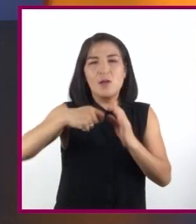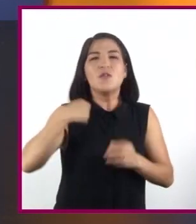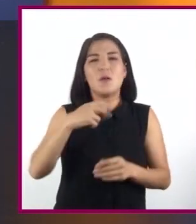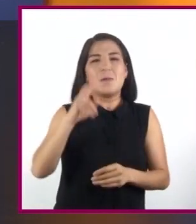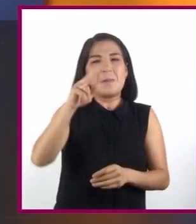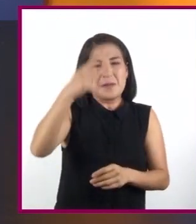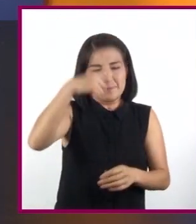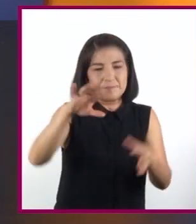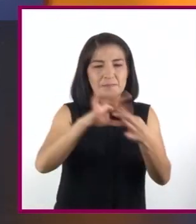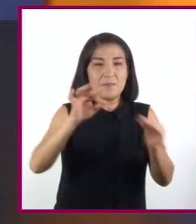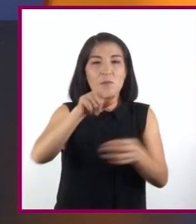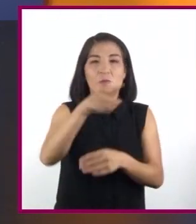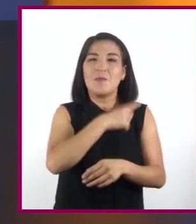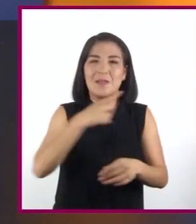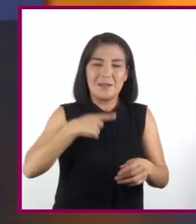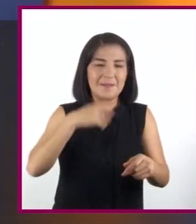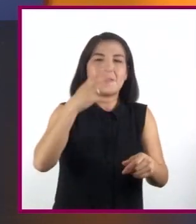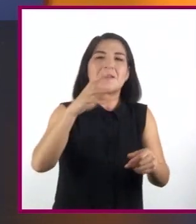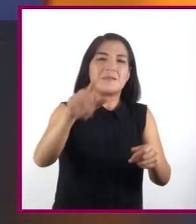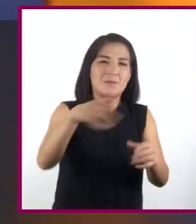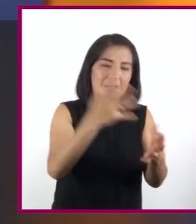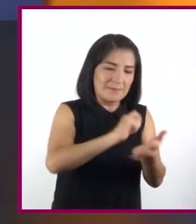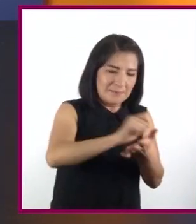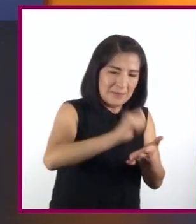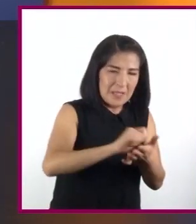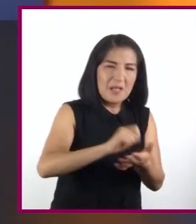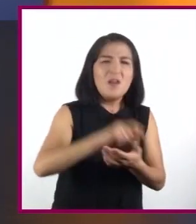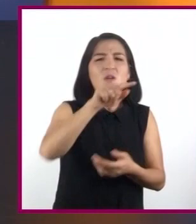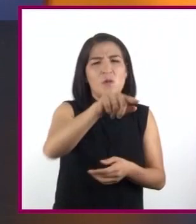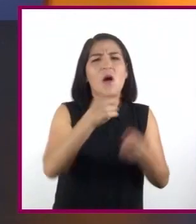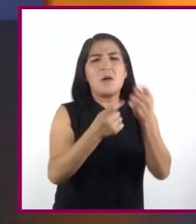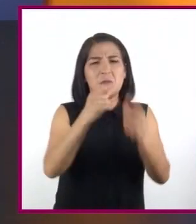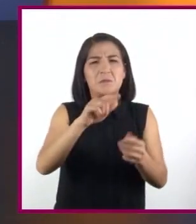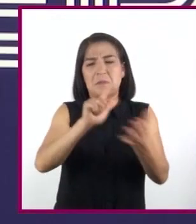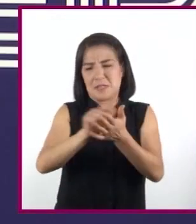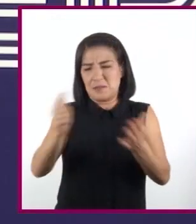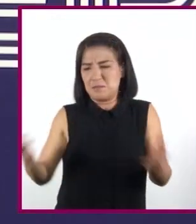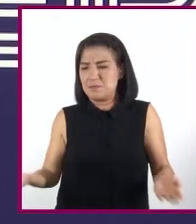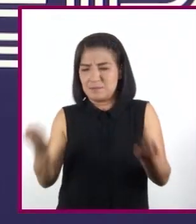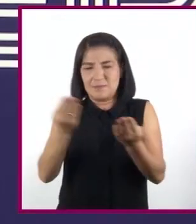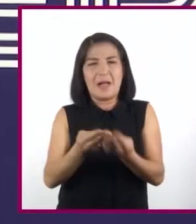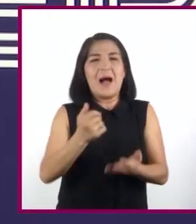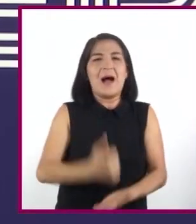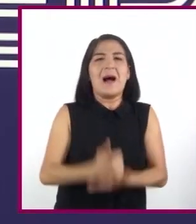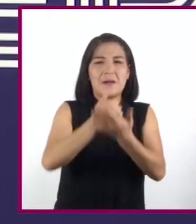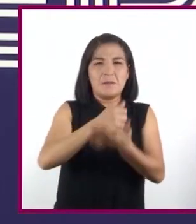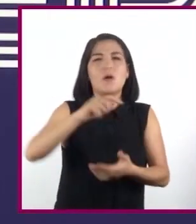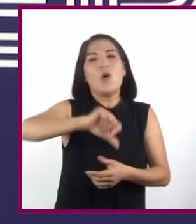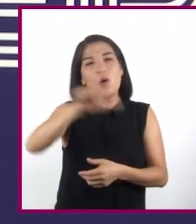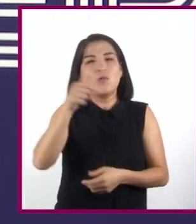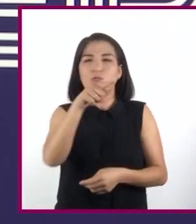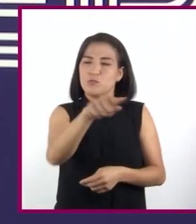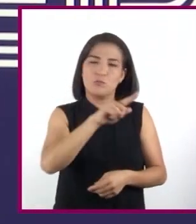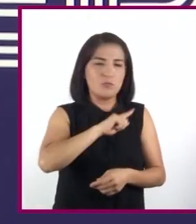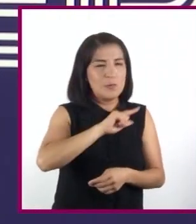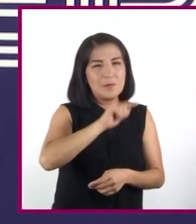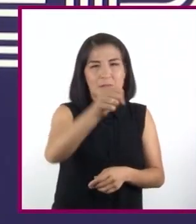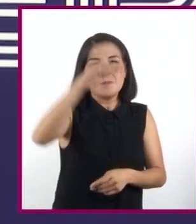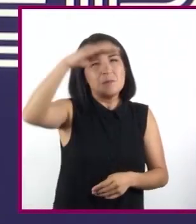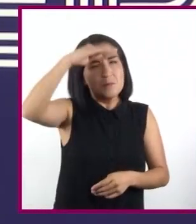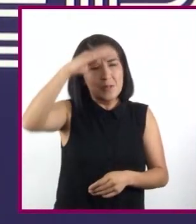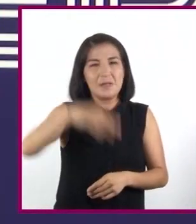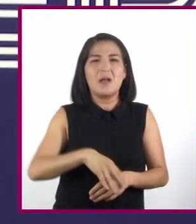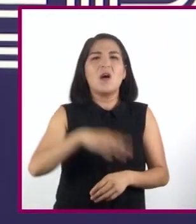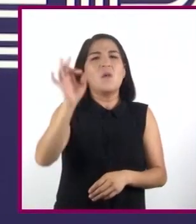retos que deberán resolver. Algunos los podrán solucionar con ayuda de su libro de texto y otros al reflexionar en torno a ellos. Si